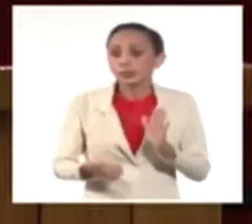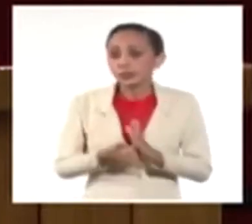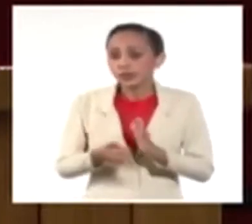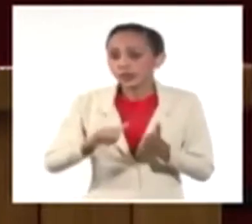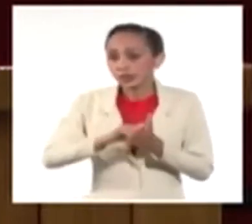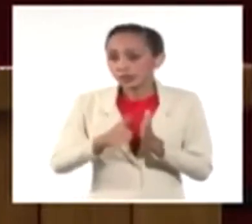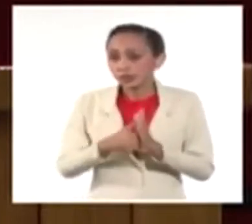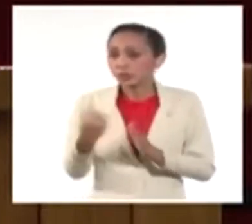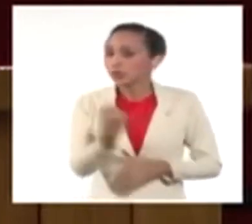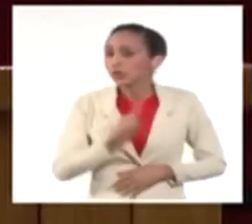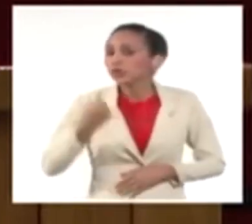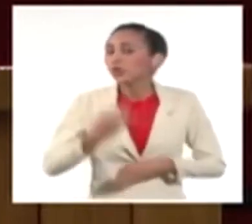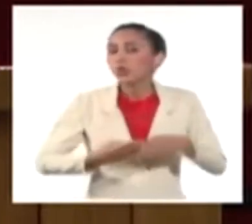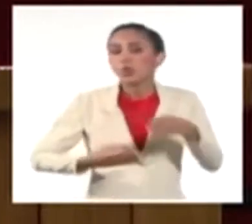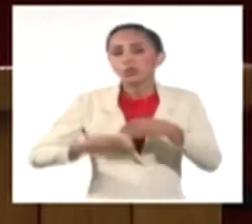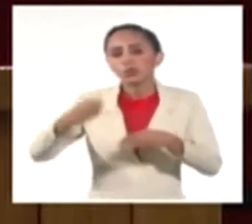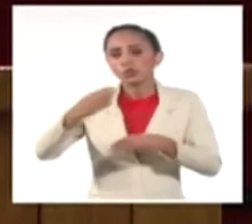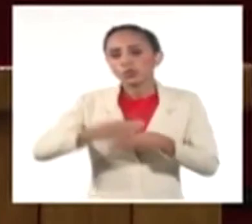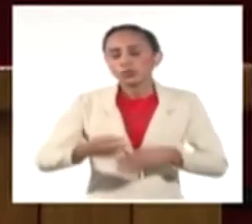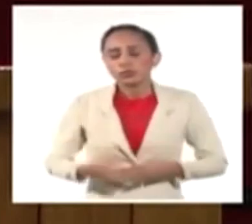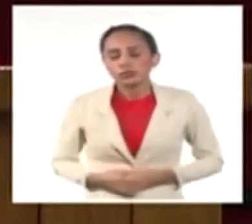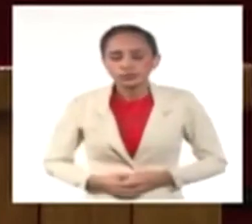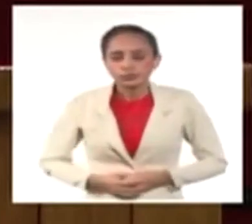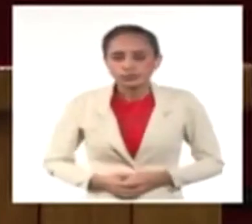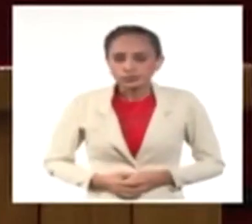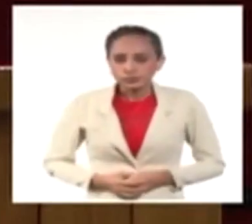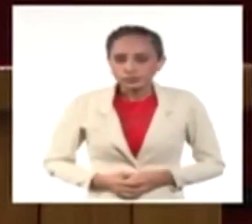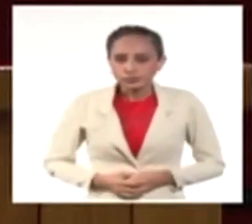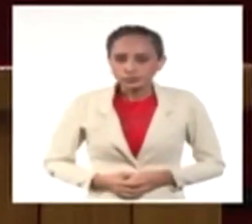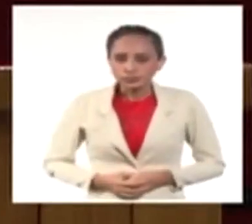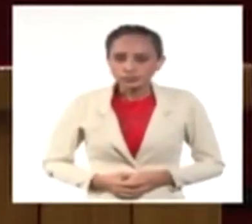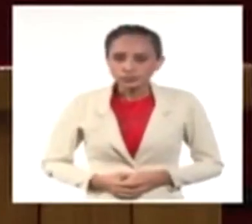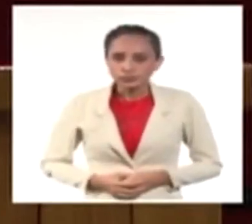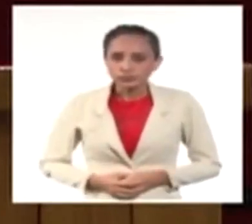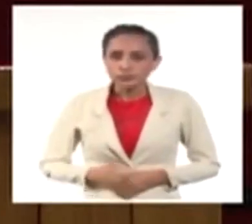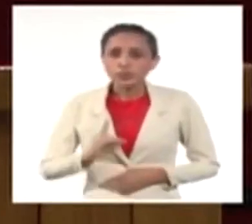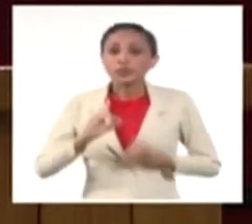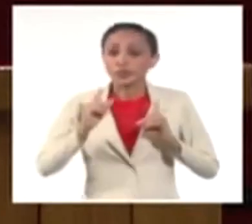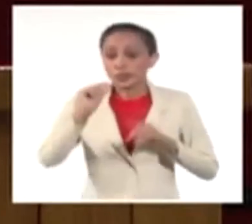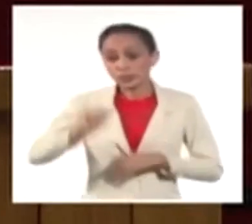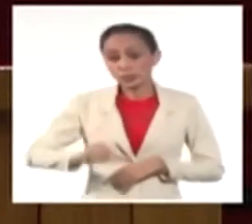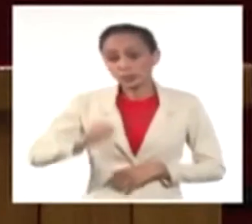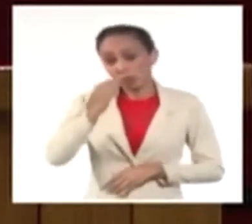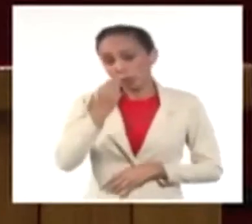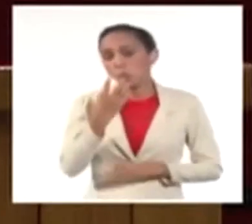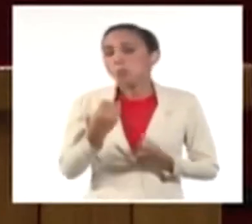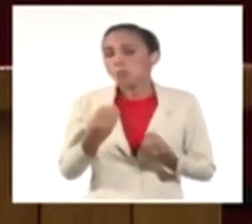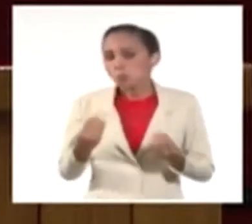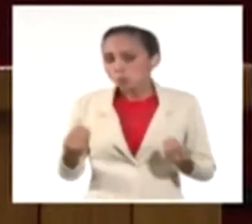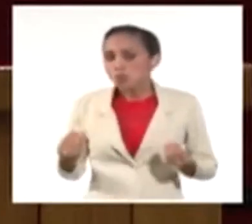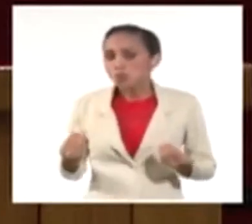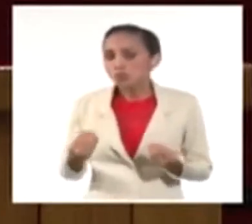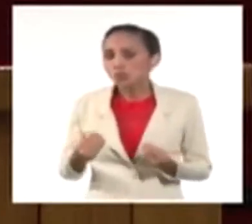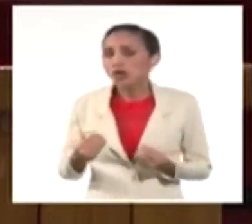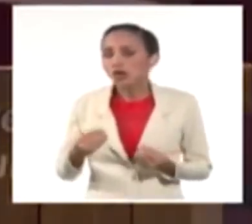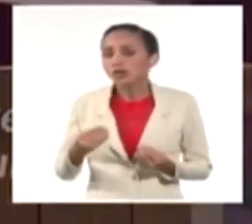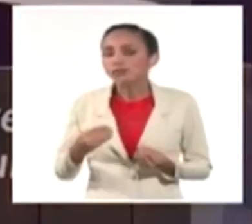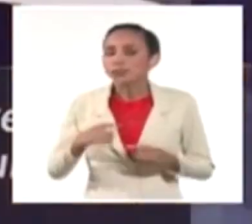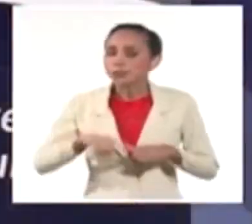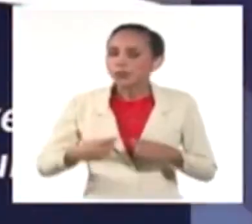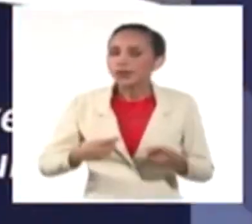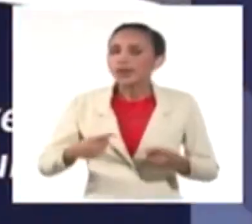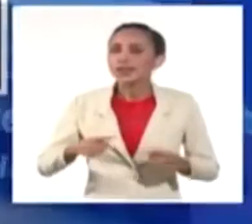todos construimos. Diputadas y diputados, muchas son las razones para celebrar el 63